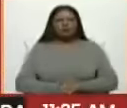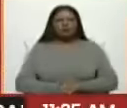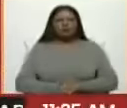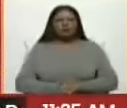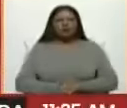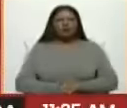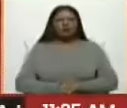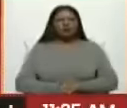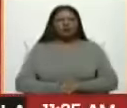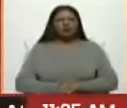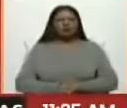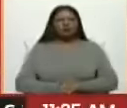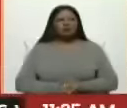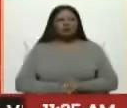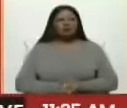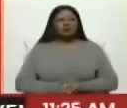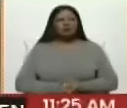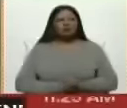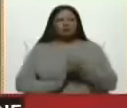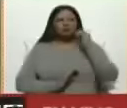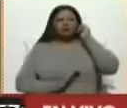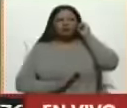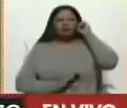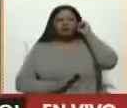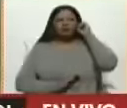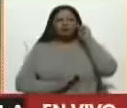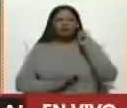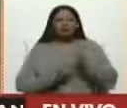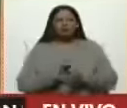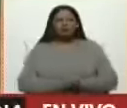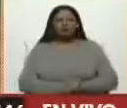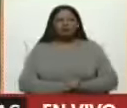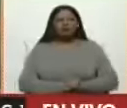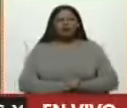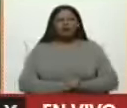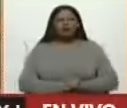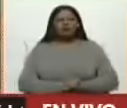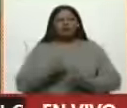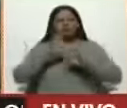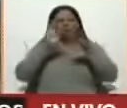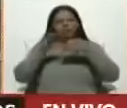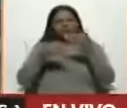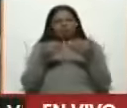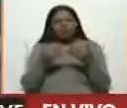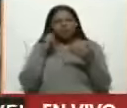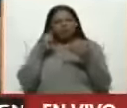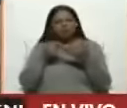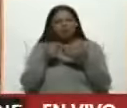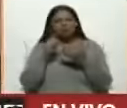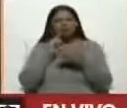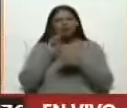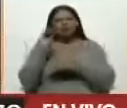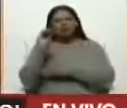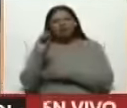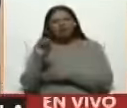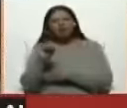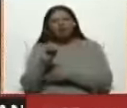duros se llama Nicolás Maduro Moro. Y también nos estamos